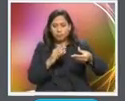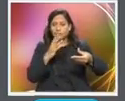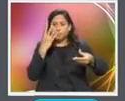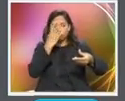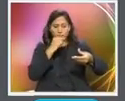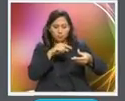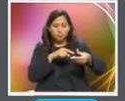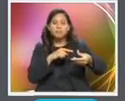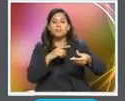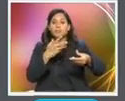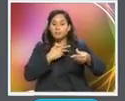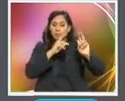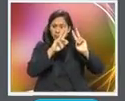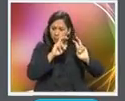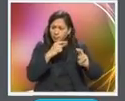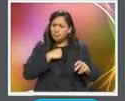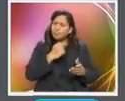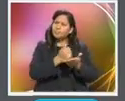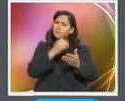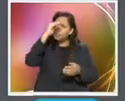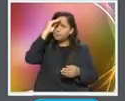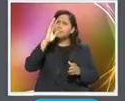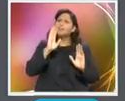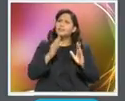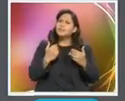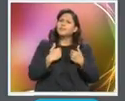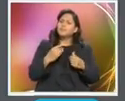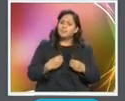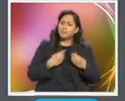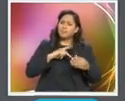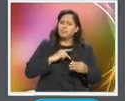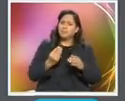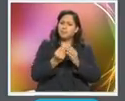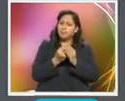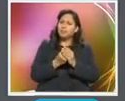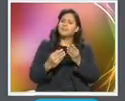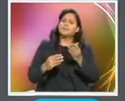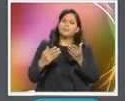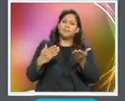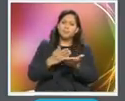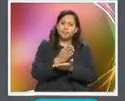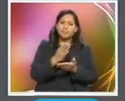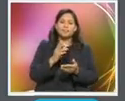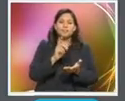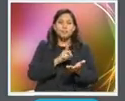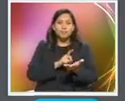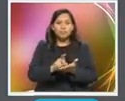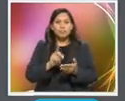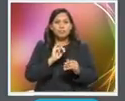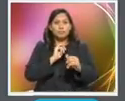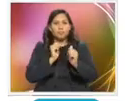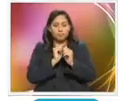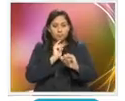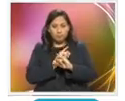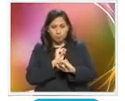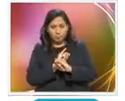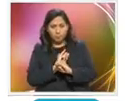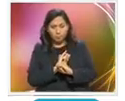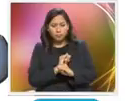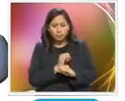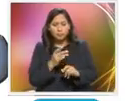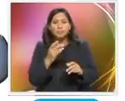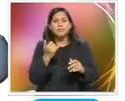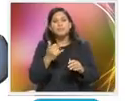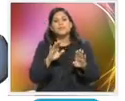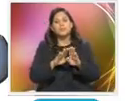muchos artículos justo que nos ayudan a pensar qué significa particularmente en México claro. El asunto de los derechos digitales y, en qué medida,